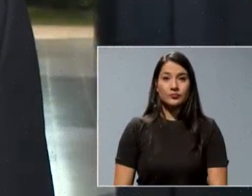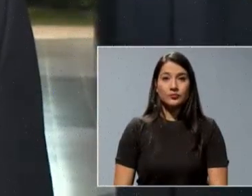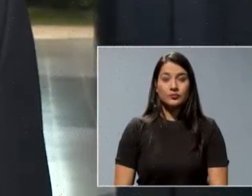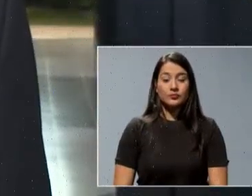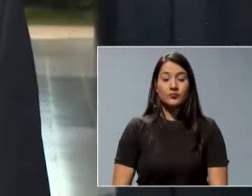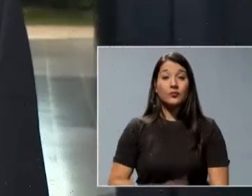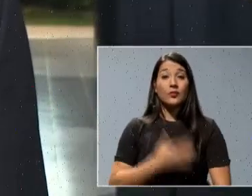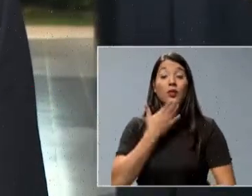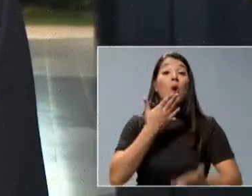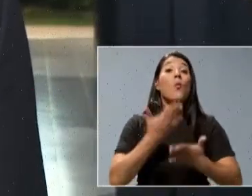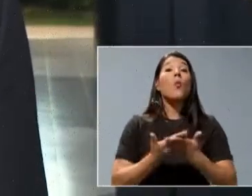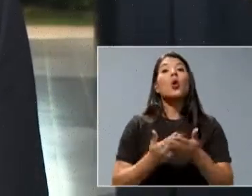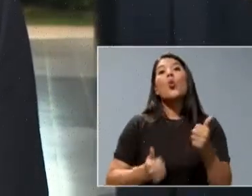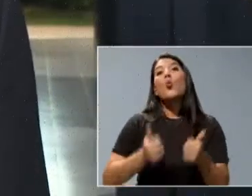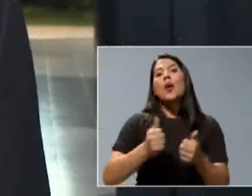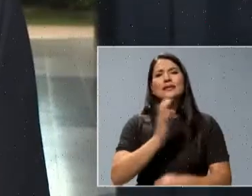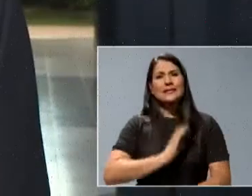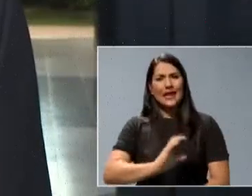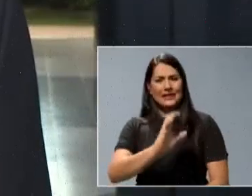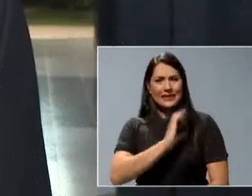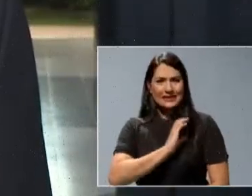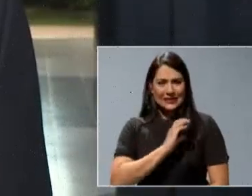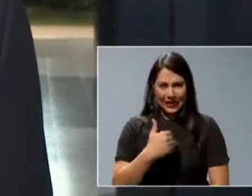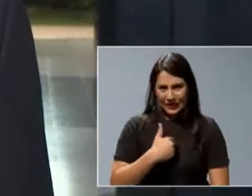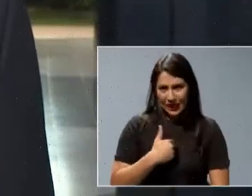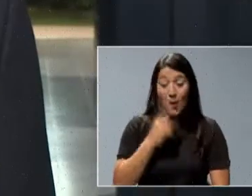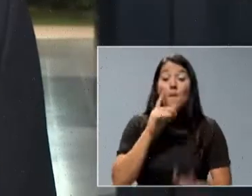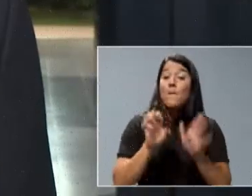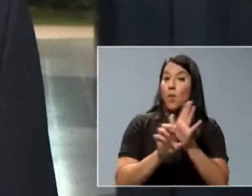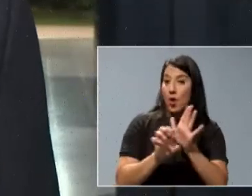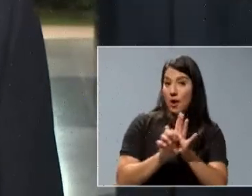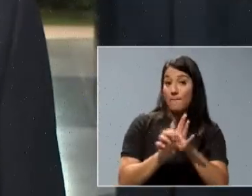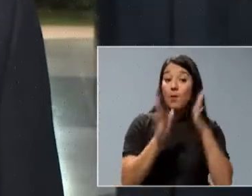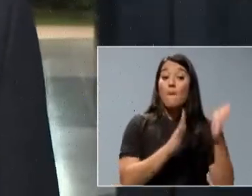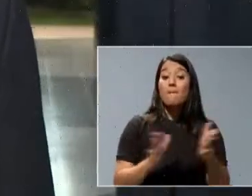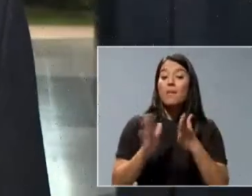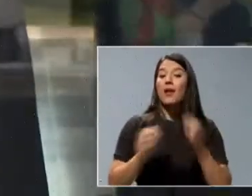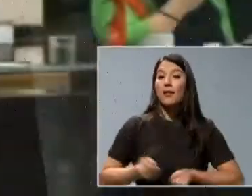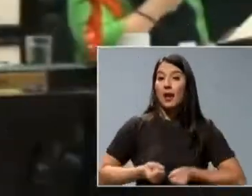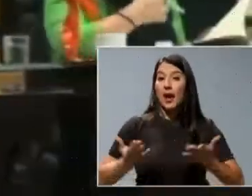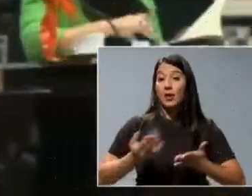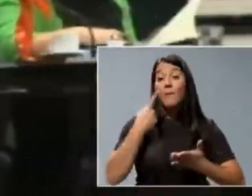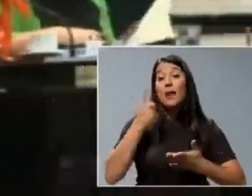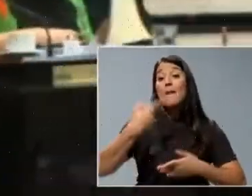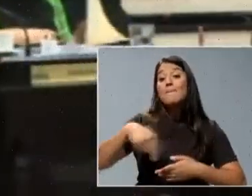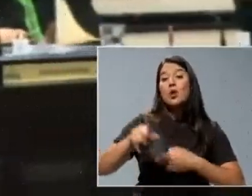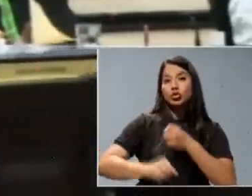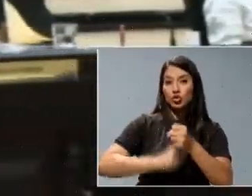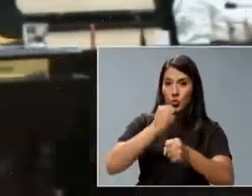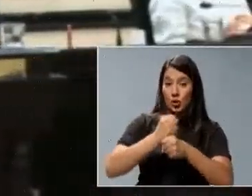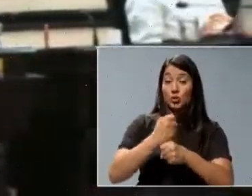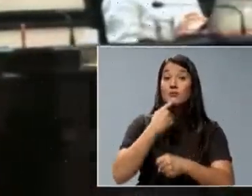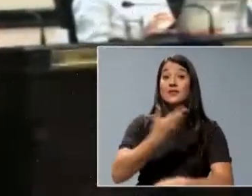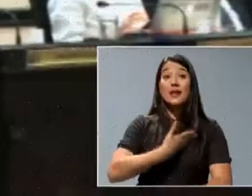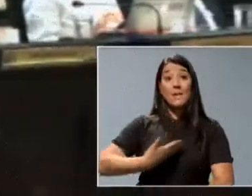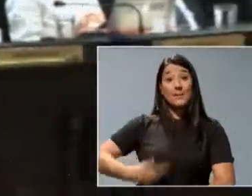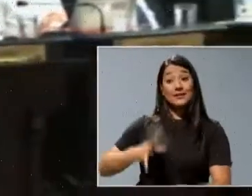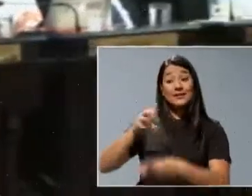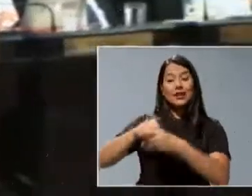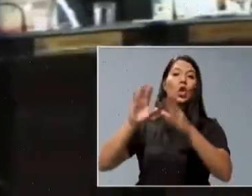Bueno, pero ¿qué características tiene, por lo menos algunas de ellas, este plan de gastos del próximo año del presupuesto nacional? Según la presidenta de la Comisión de